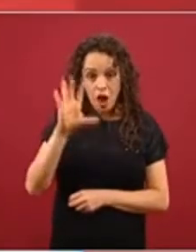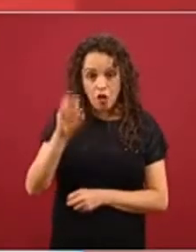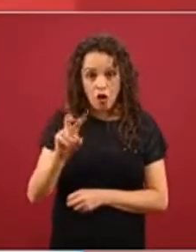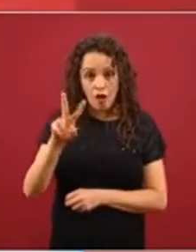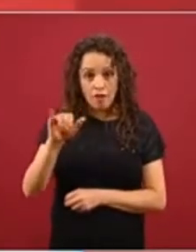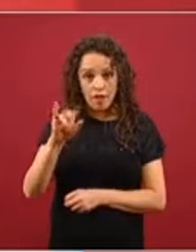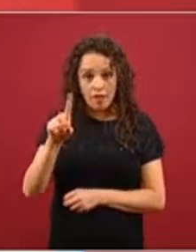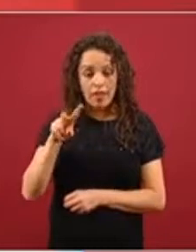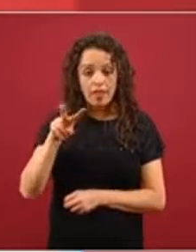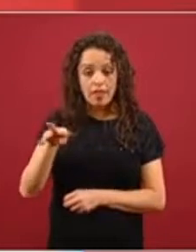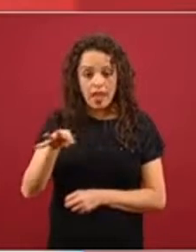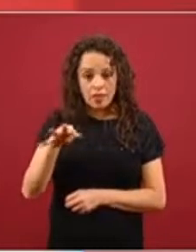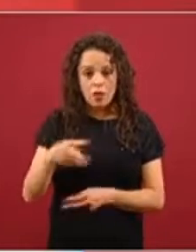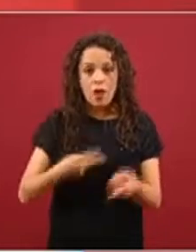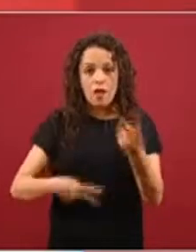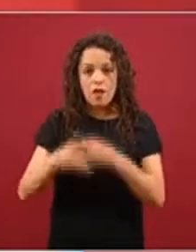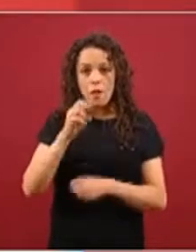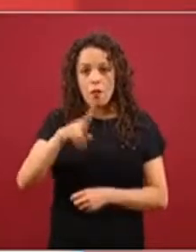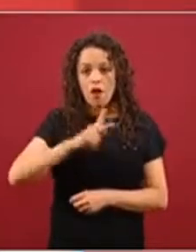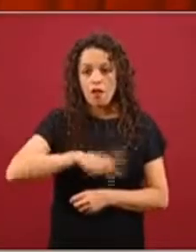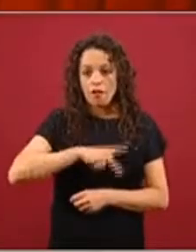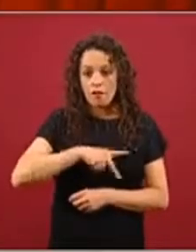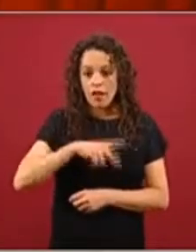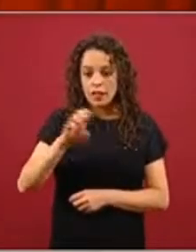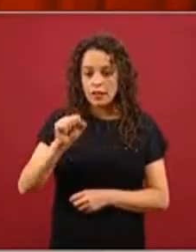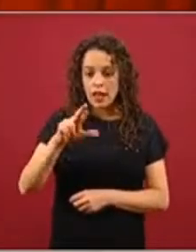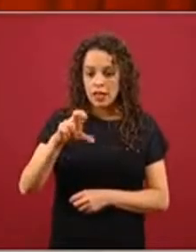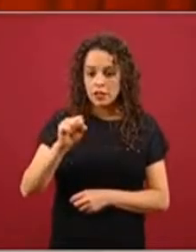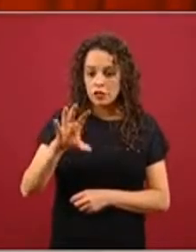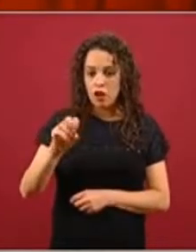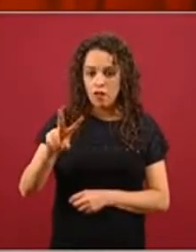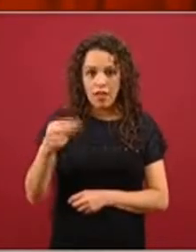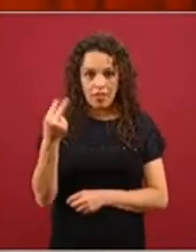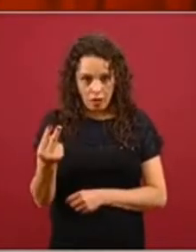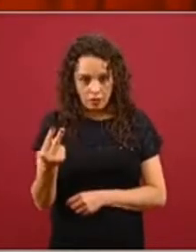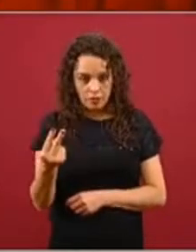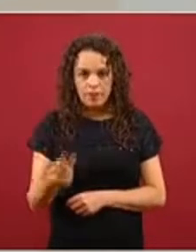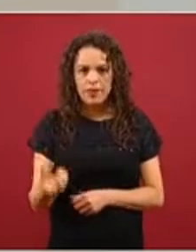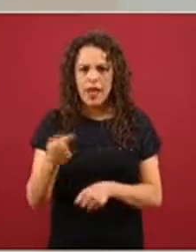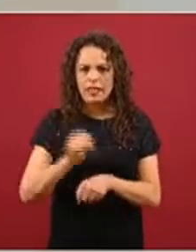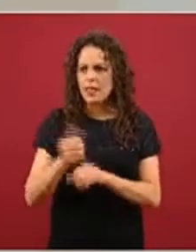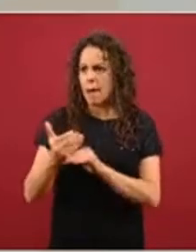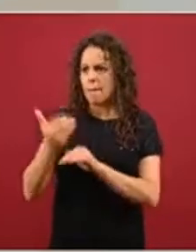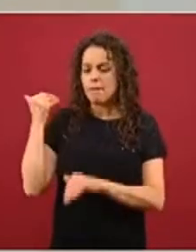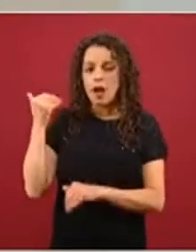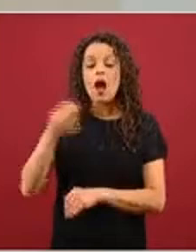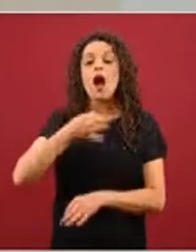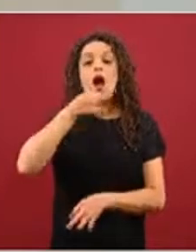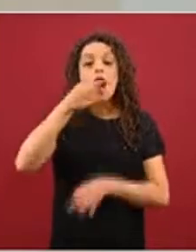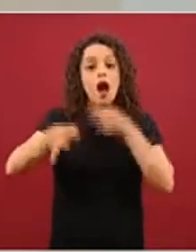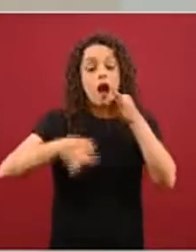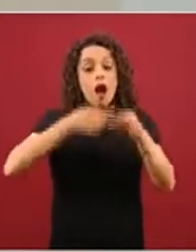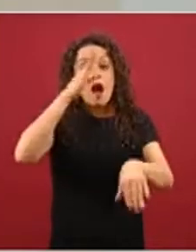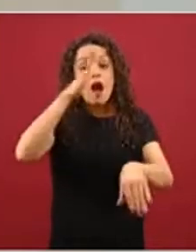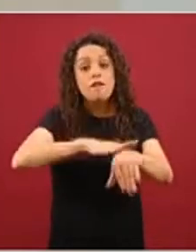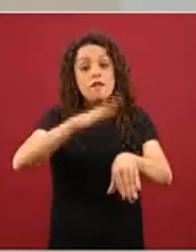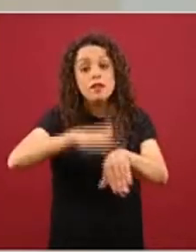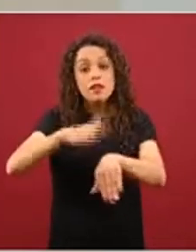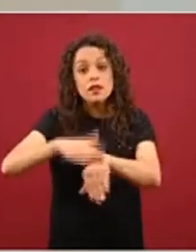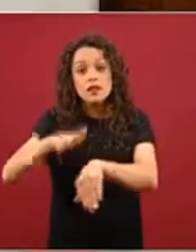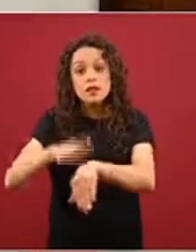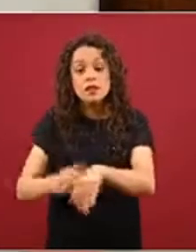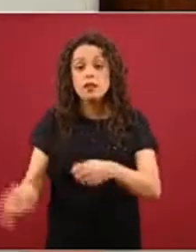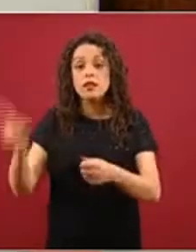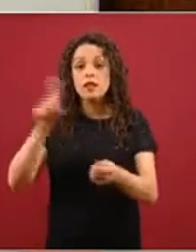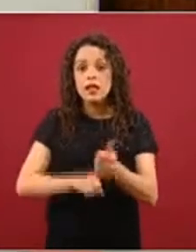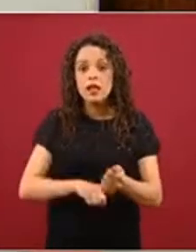SARS-CoV-2, hizo una alerta, una advertencia hace algunas semanas, también cerca de 2 meses, del